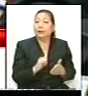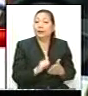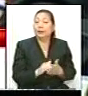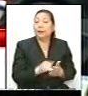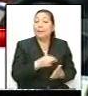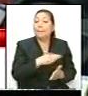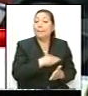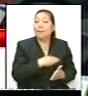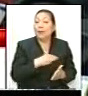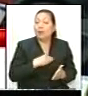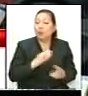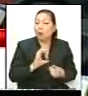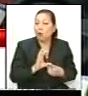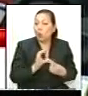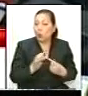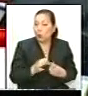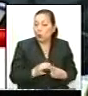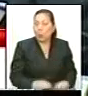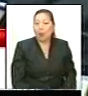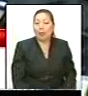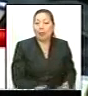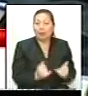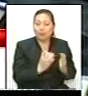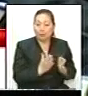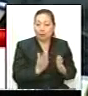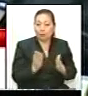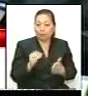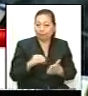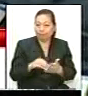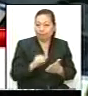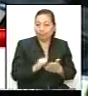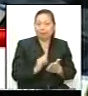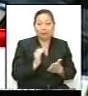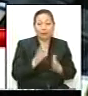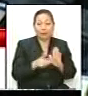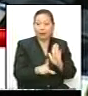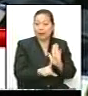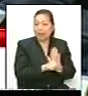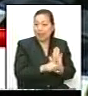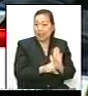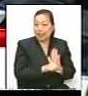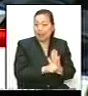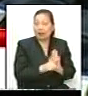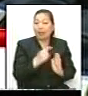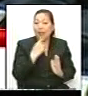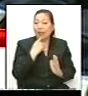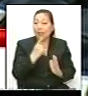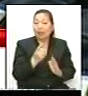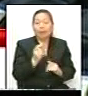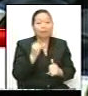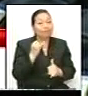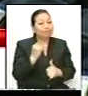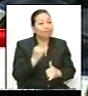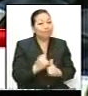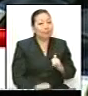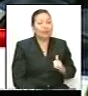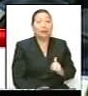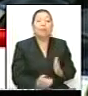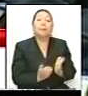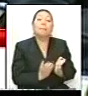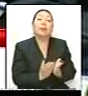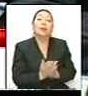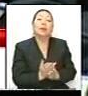el Ministerio de Cultura, en estricto cumplimiento del mandato legal, declaró su caducidad